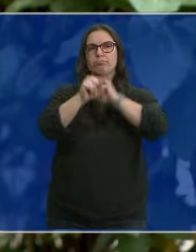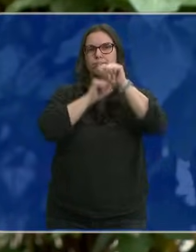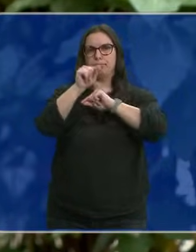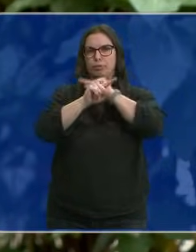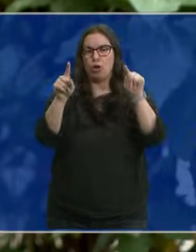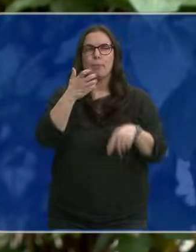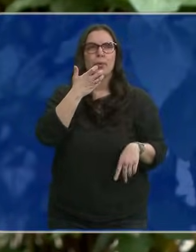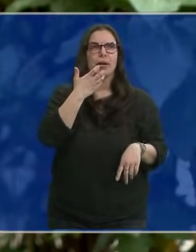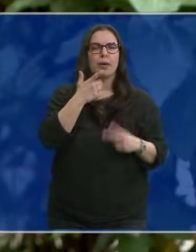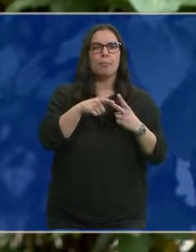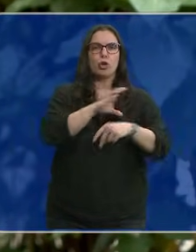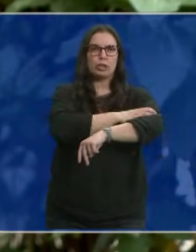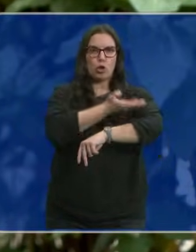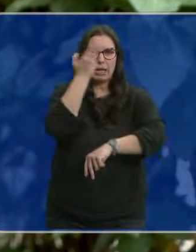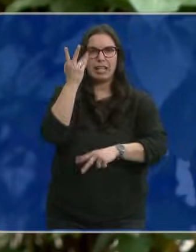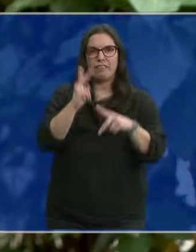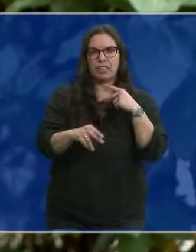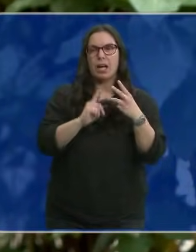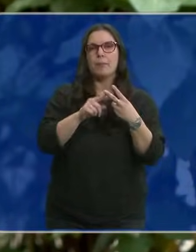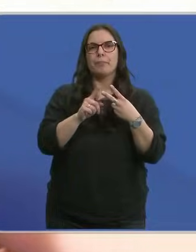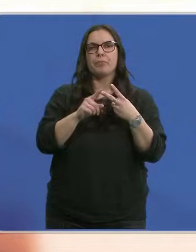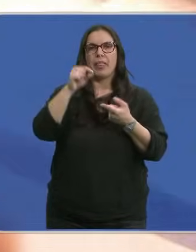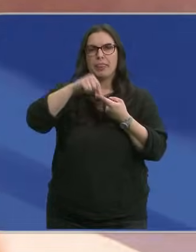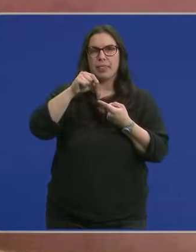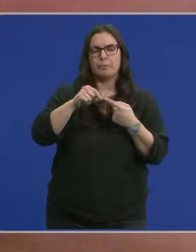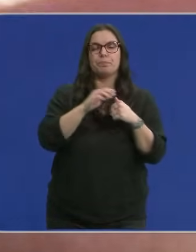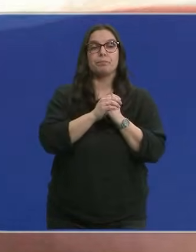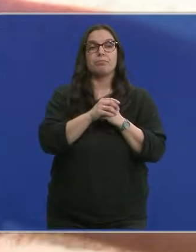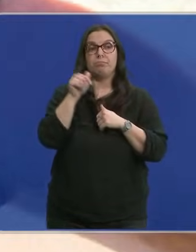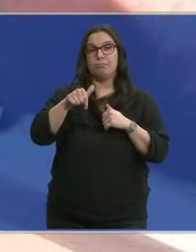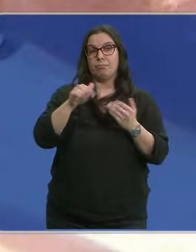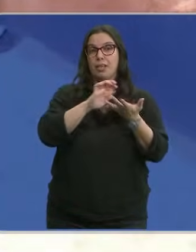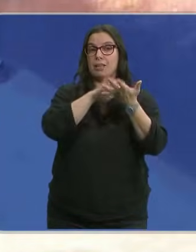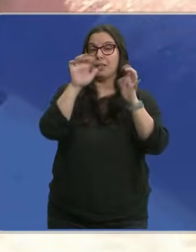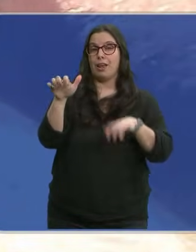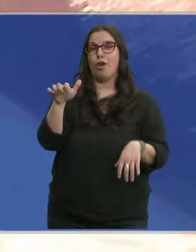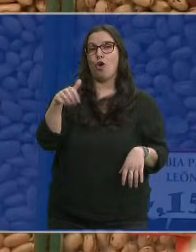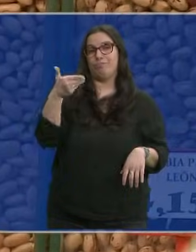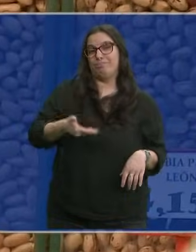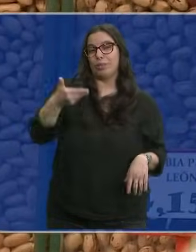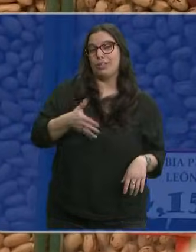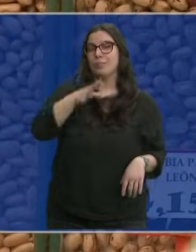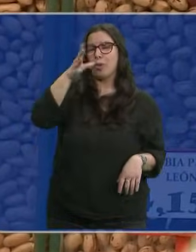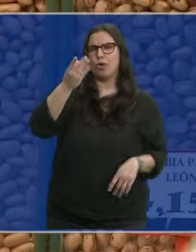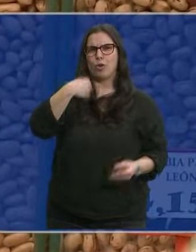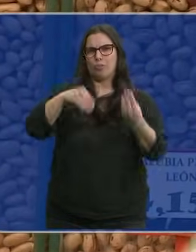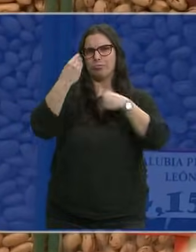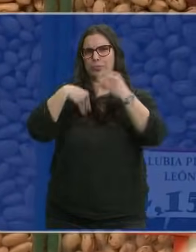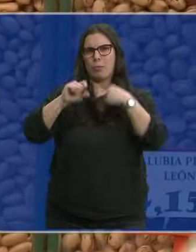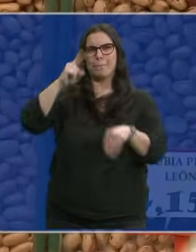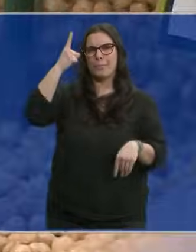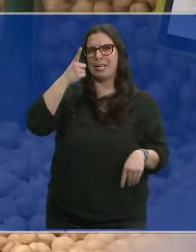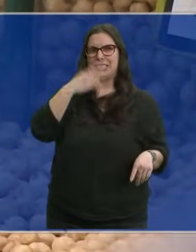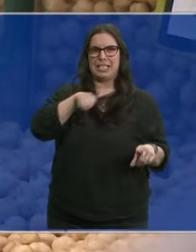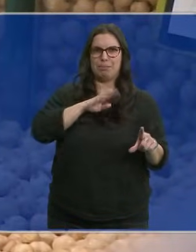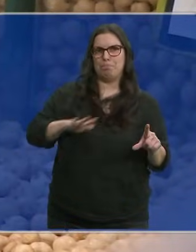contagiosas como hipertensión, diabetes. Y en eso Castilla y León juega con ventaja. Aquí se consumen más legumbres que en